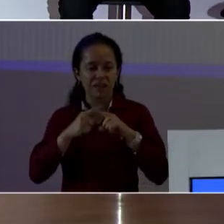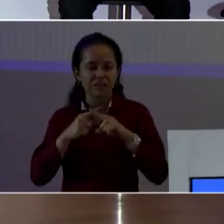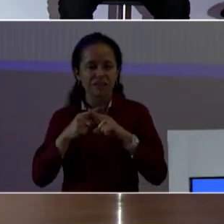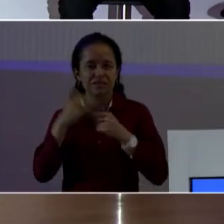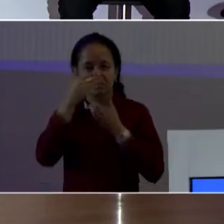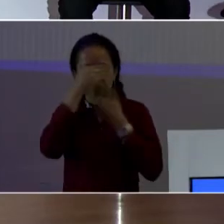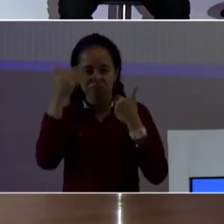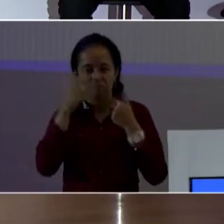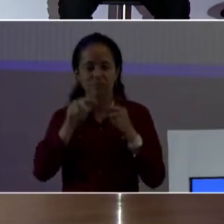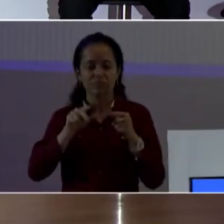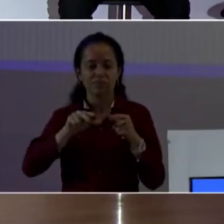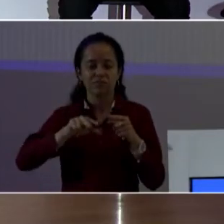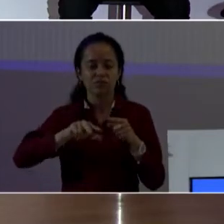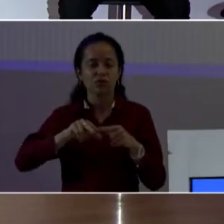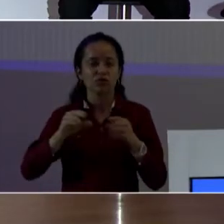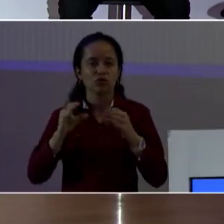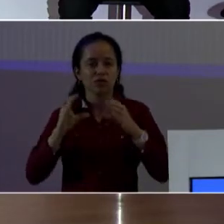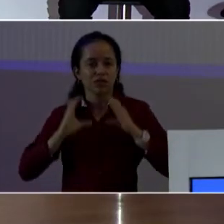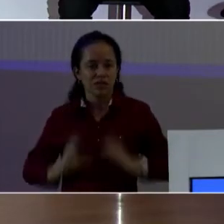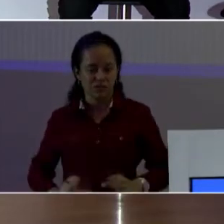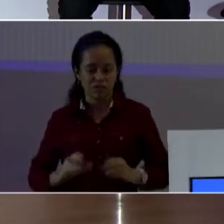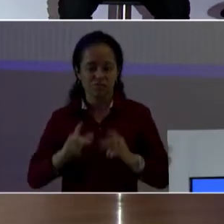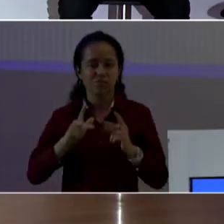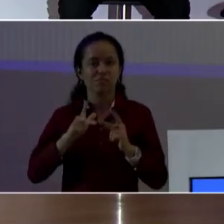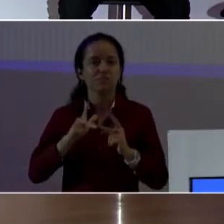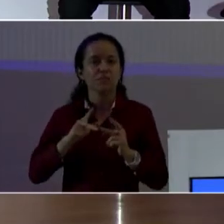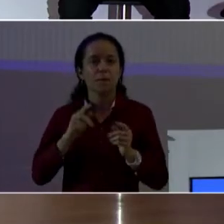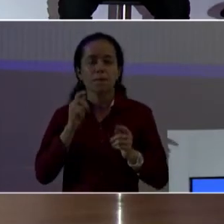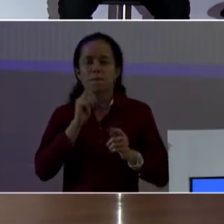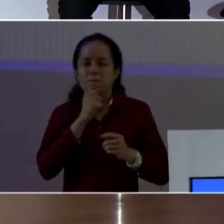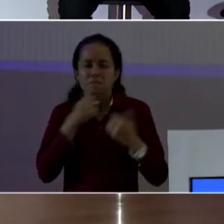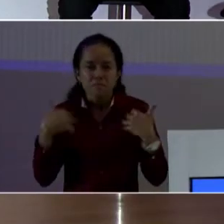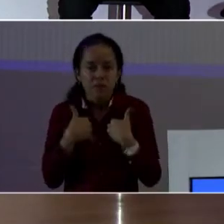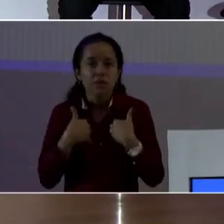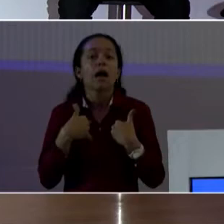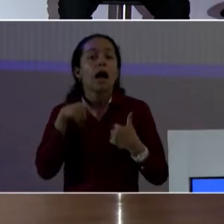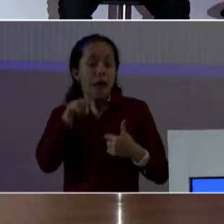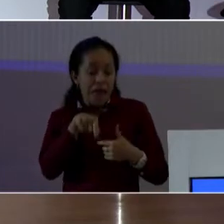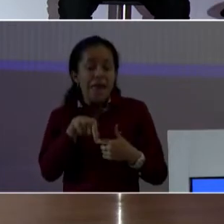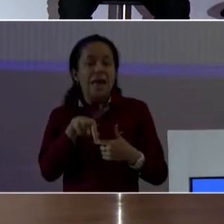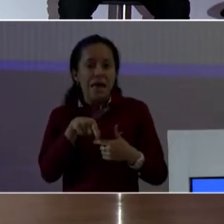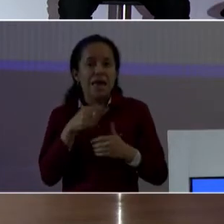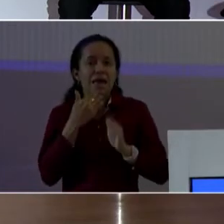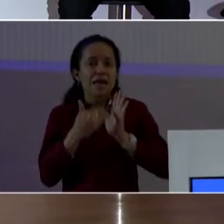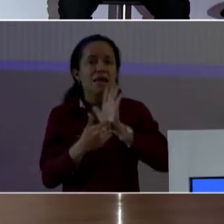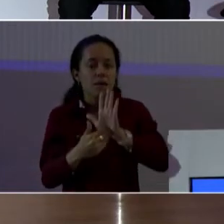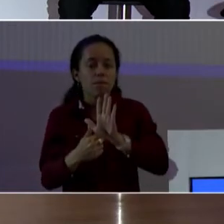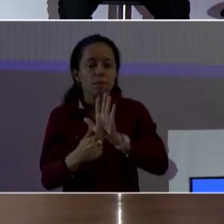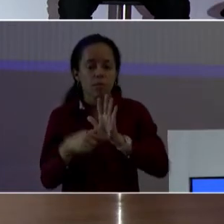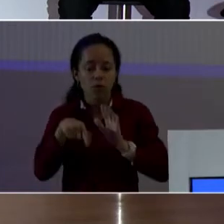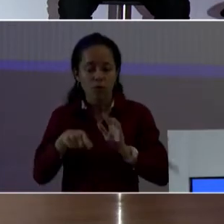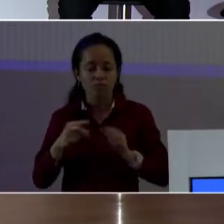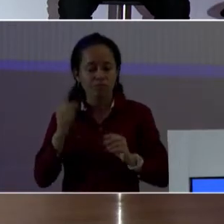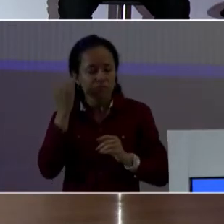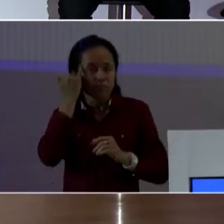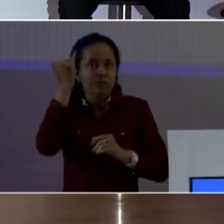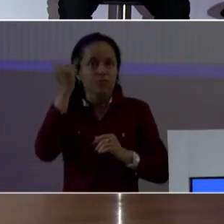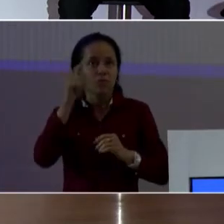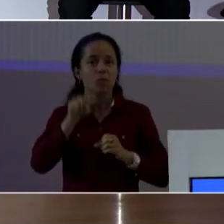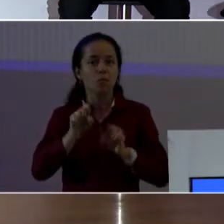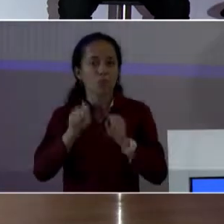sociedad civil, como la llamas tú, y también las víctimas, pues es un ejemplo de cómo alrededor de una iniciativa